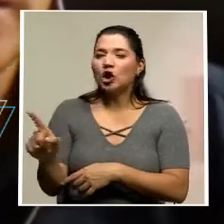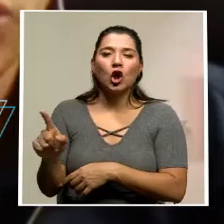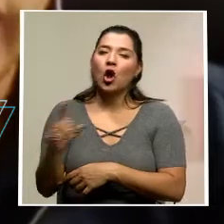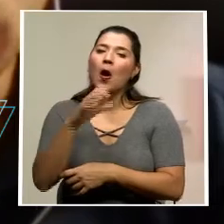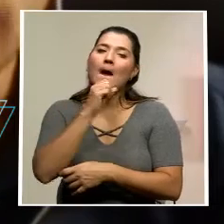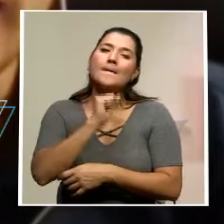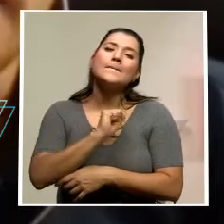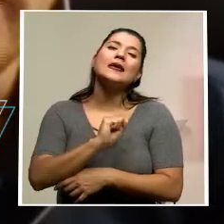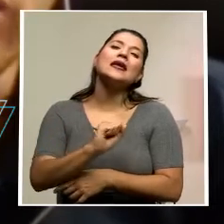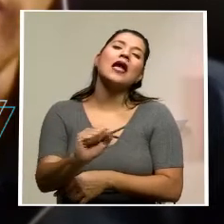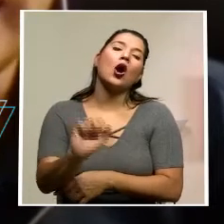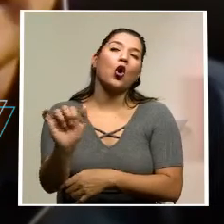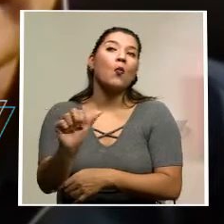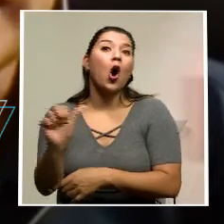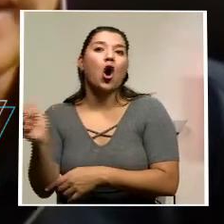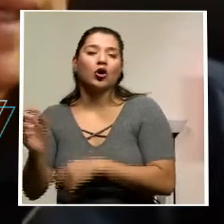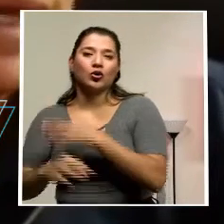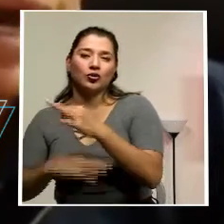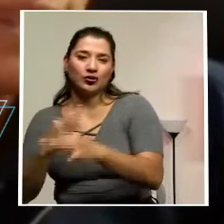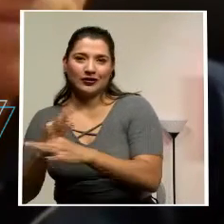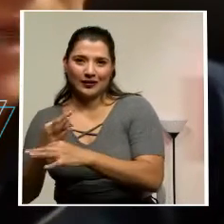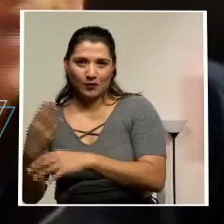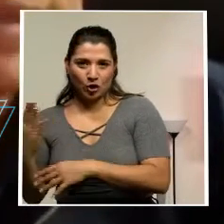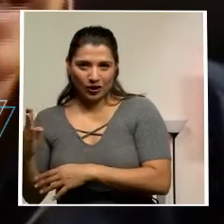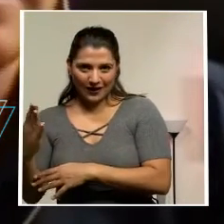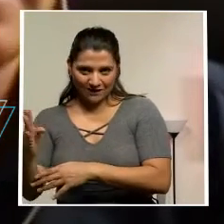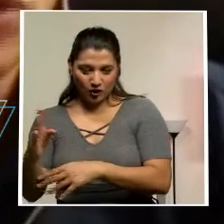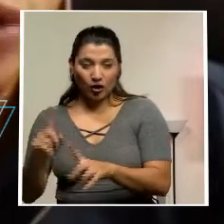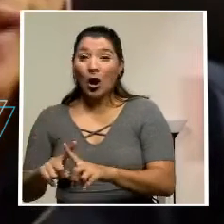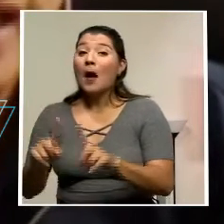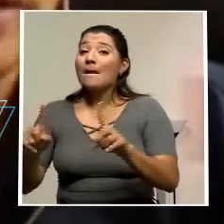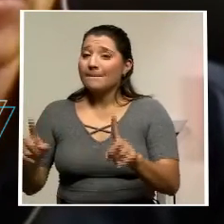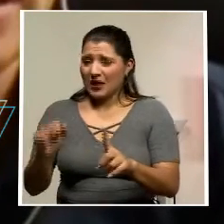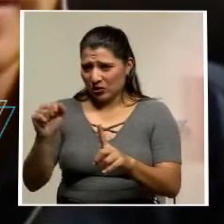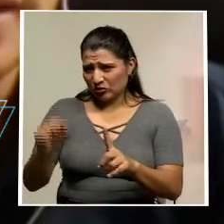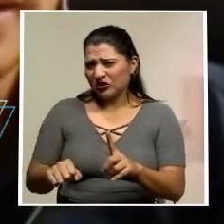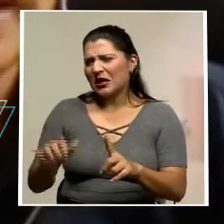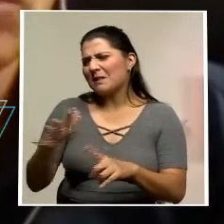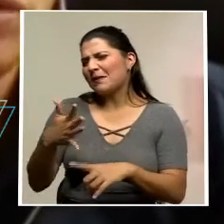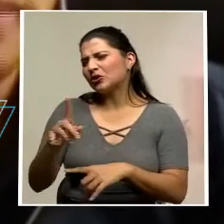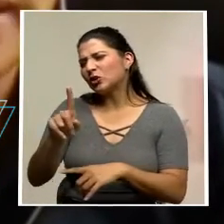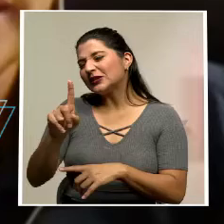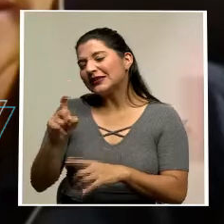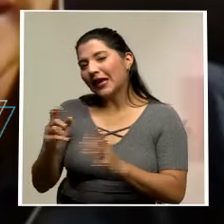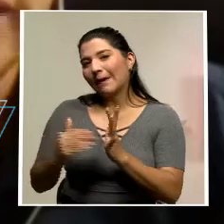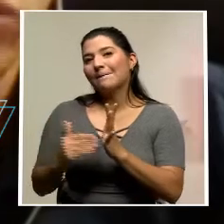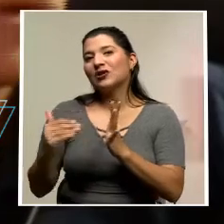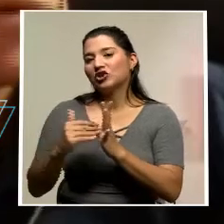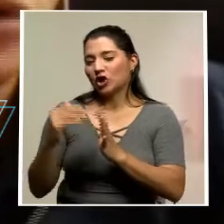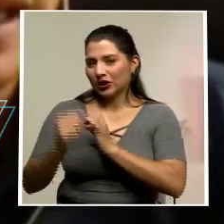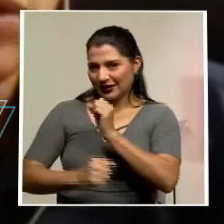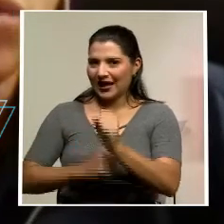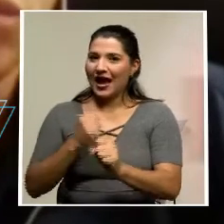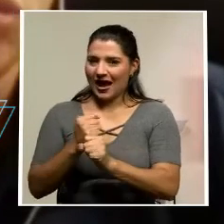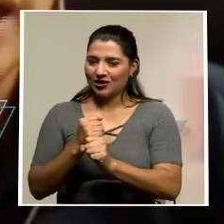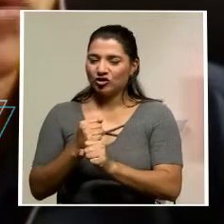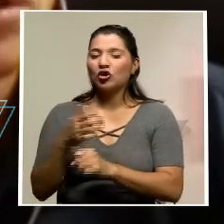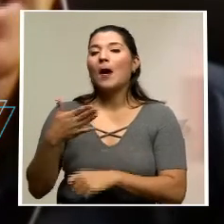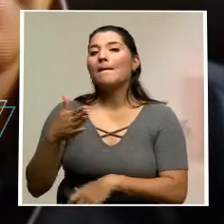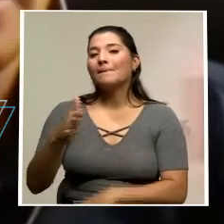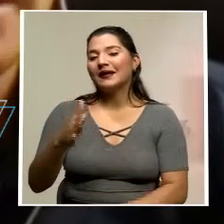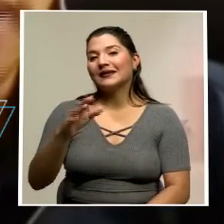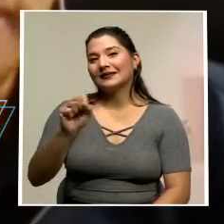rayas que hubieron, pero sí hace más de 100 millones de años que existen estos peces rondeando los